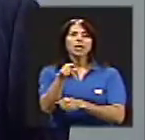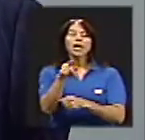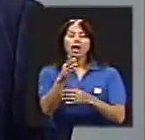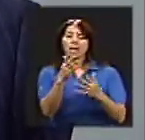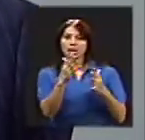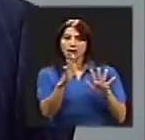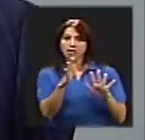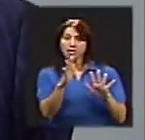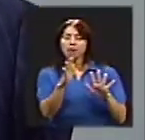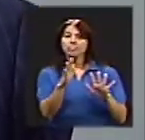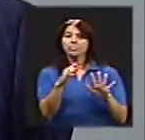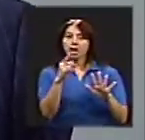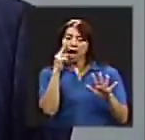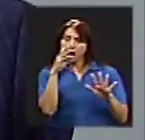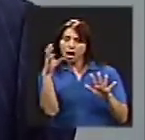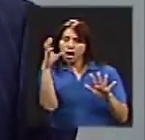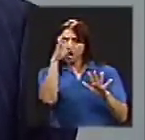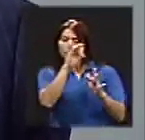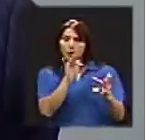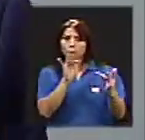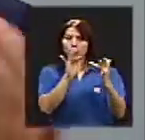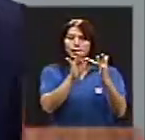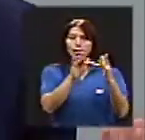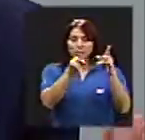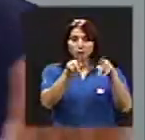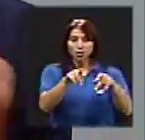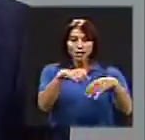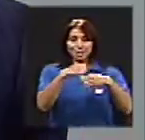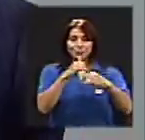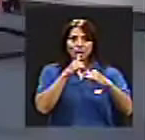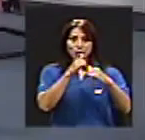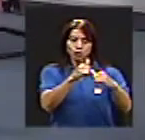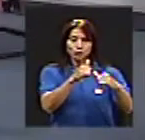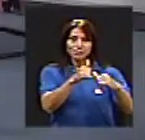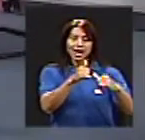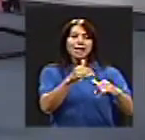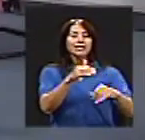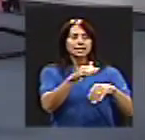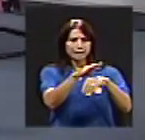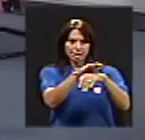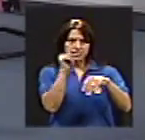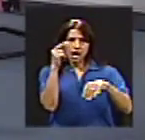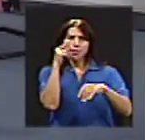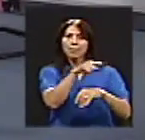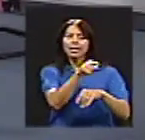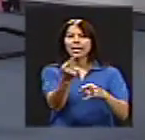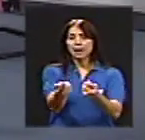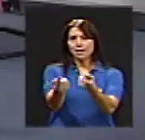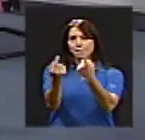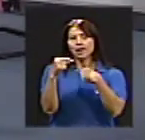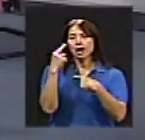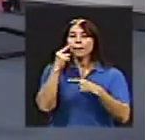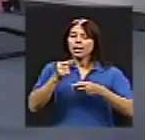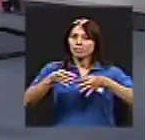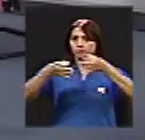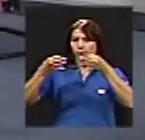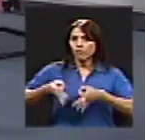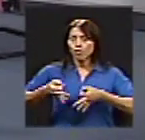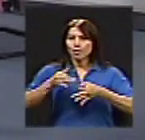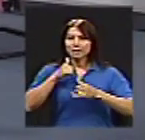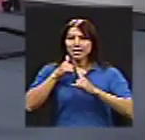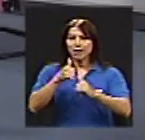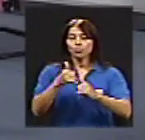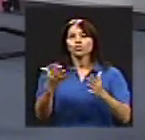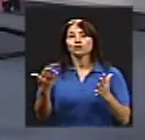identifica al usuario que puso la denuncia y se le llama para que formalice la denuncia, por lo